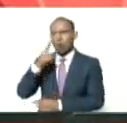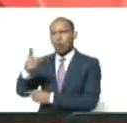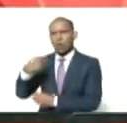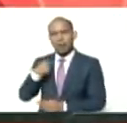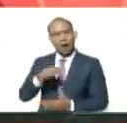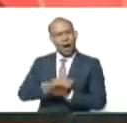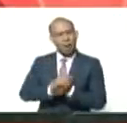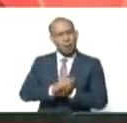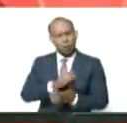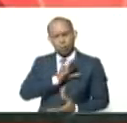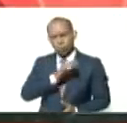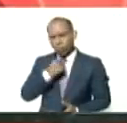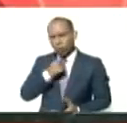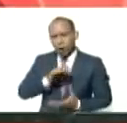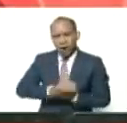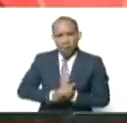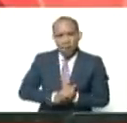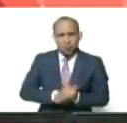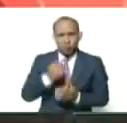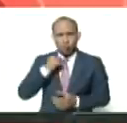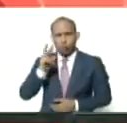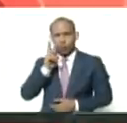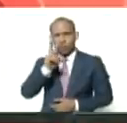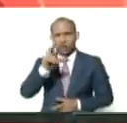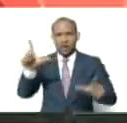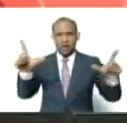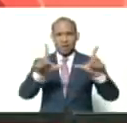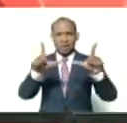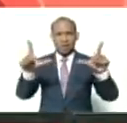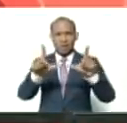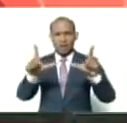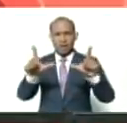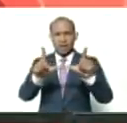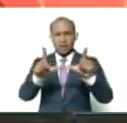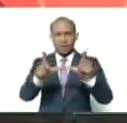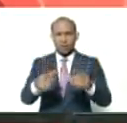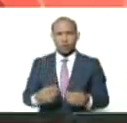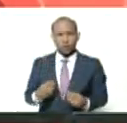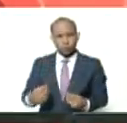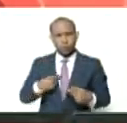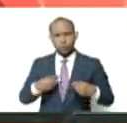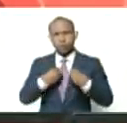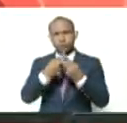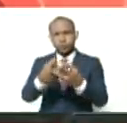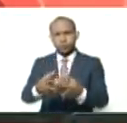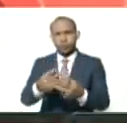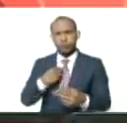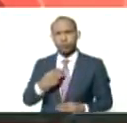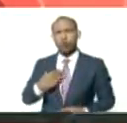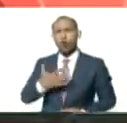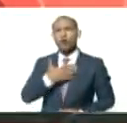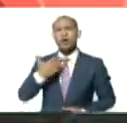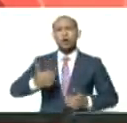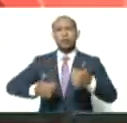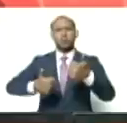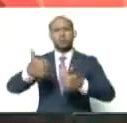mío que lo vi en televisión lanzando su nombre, prestando humildemente su nombre para ser gobernador de un